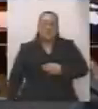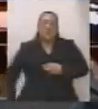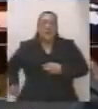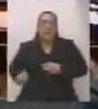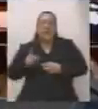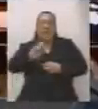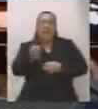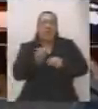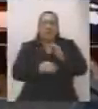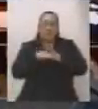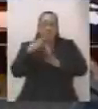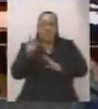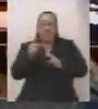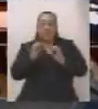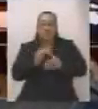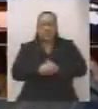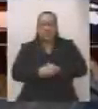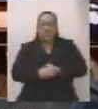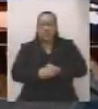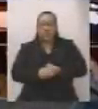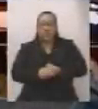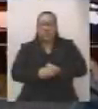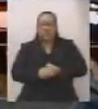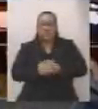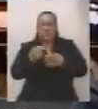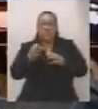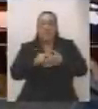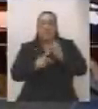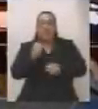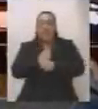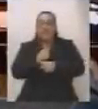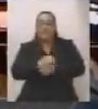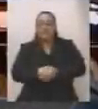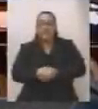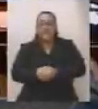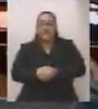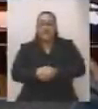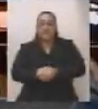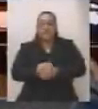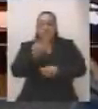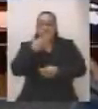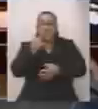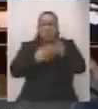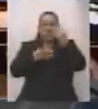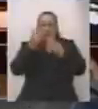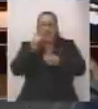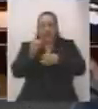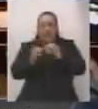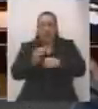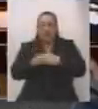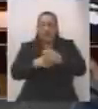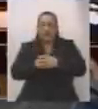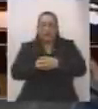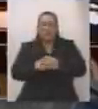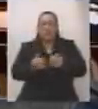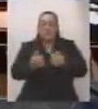economías emergentes. Y precisamente la globalización ha permitido que los trabajadores mejor capacitados de las economías